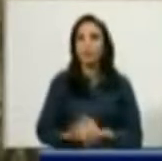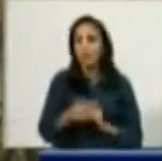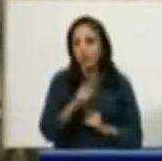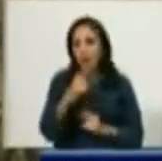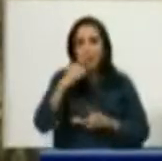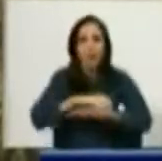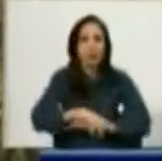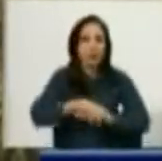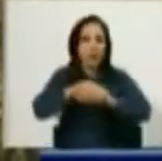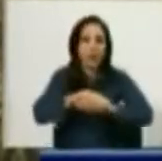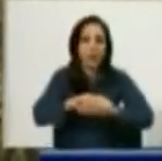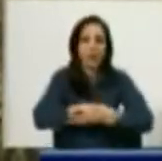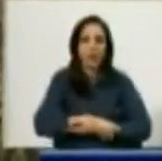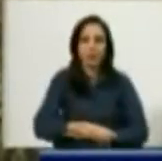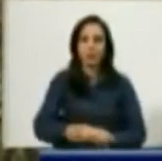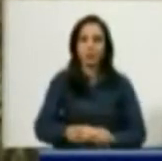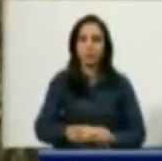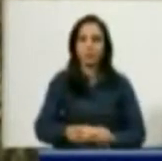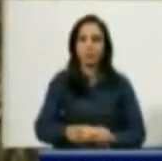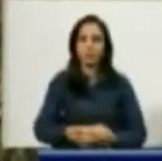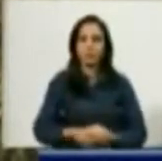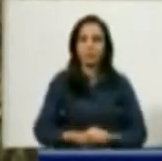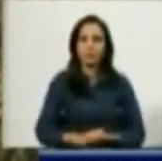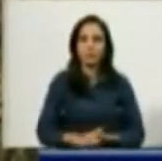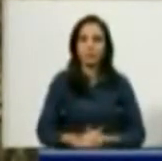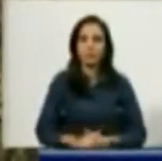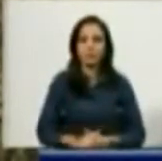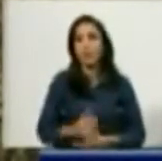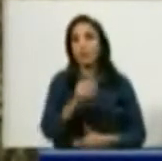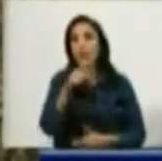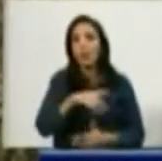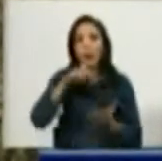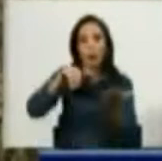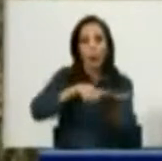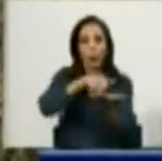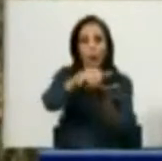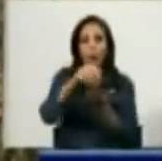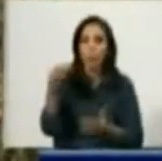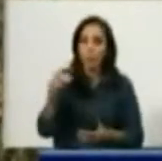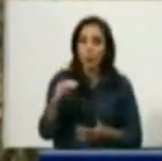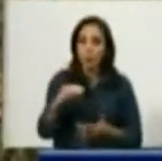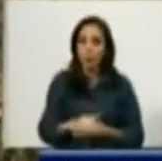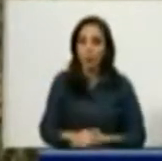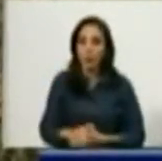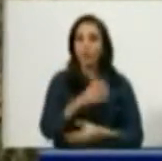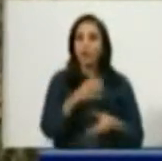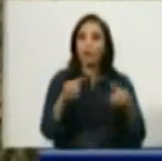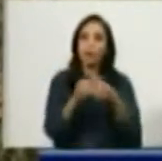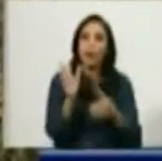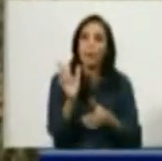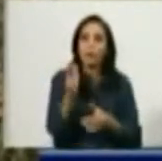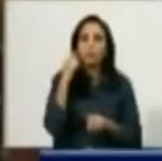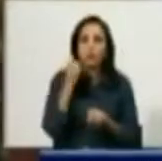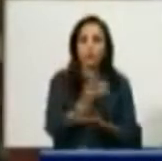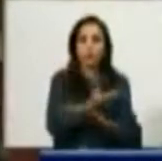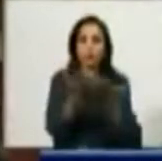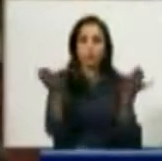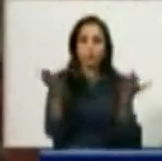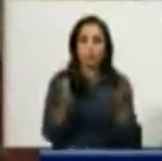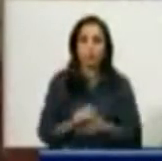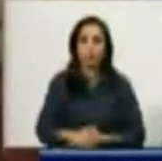del instituto Aeropuerto Internacional de maiquetía equipo Político Estatal de JP sube José curbelo